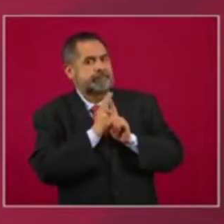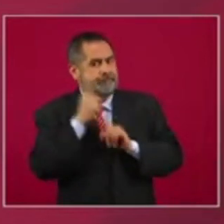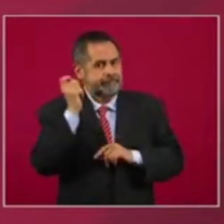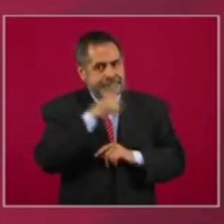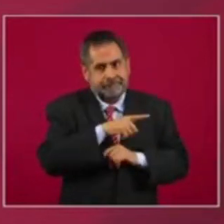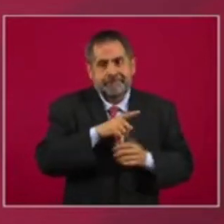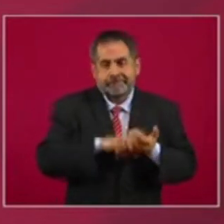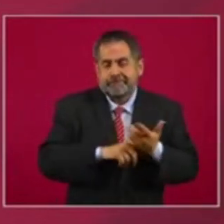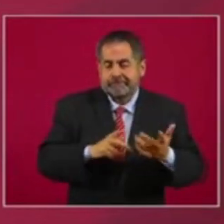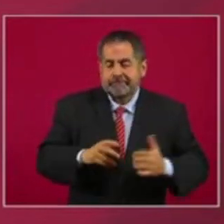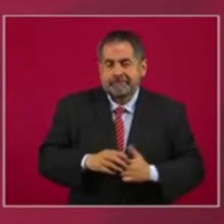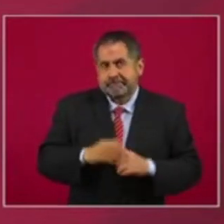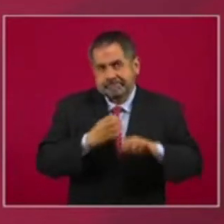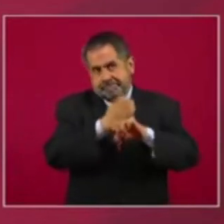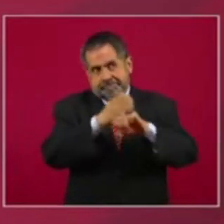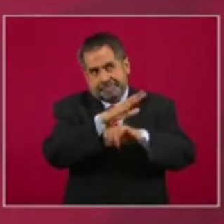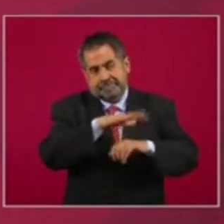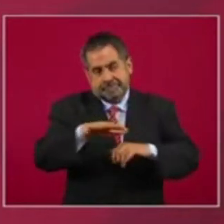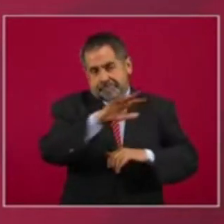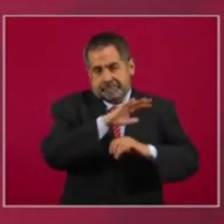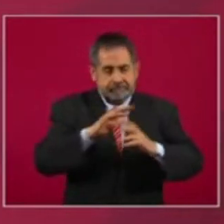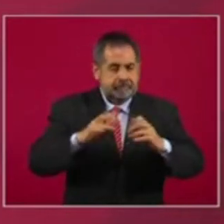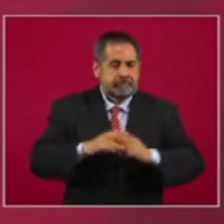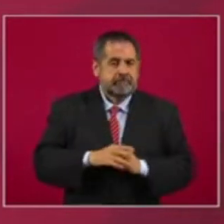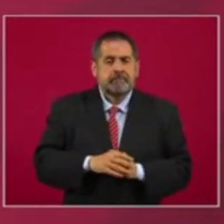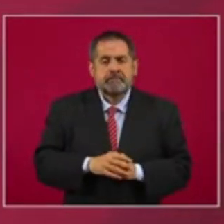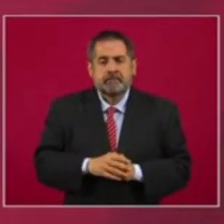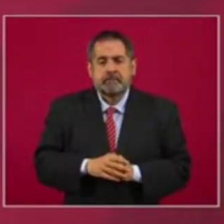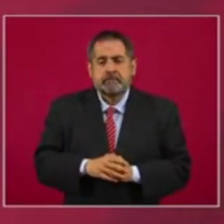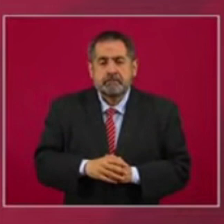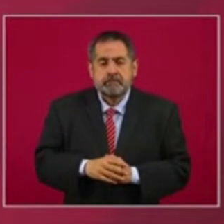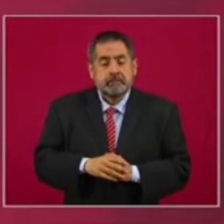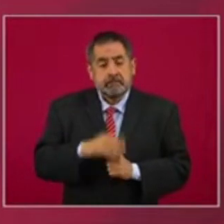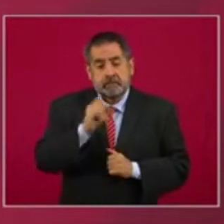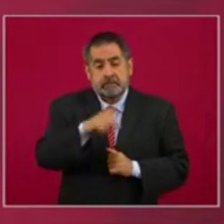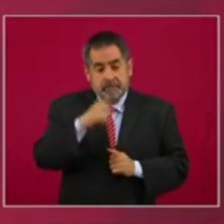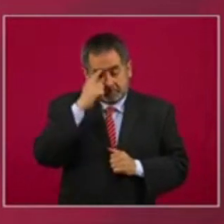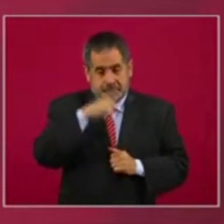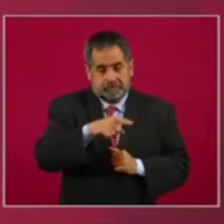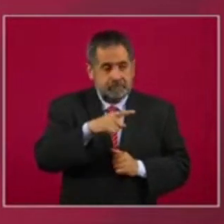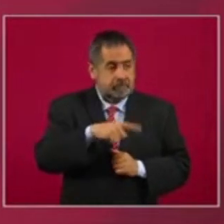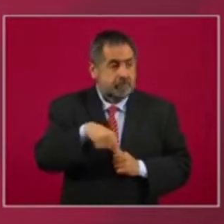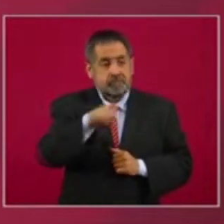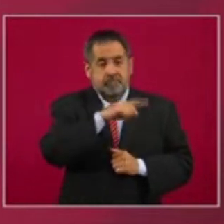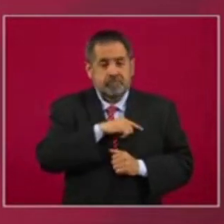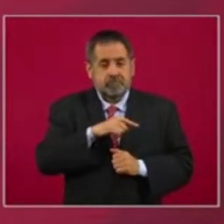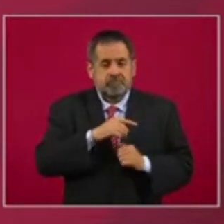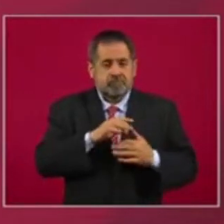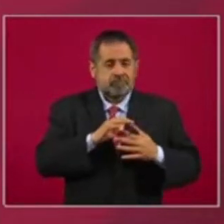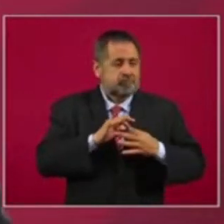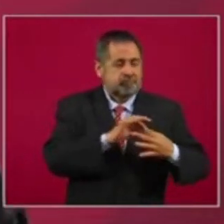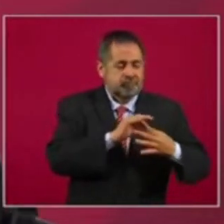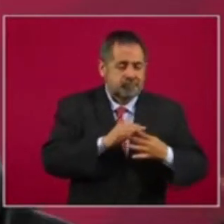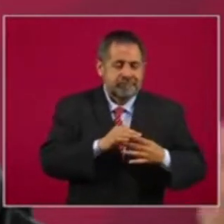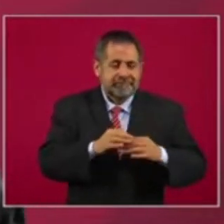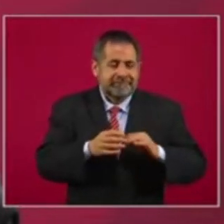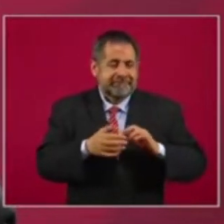los estados, y además menos la solidaridad, el cobijo.